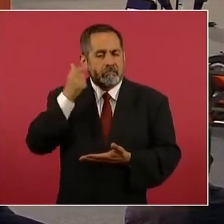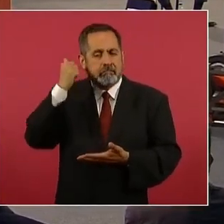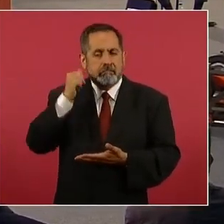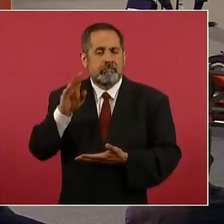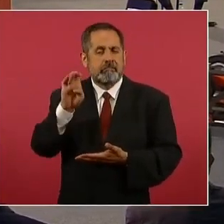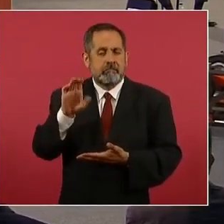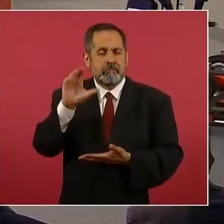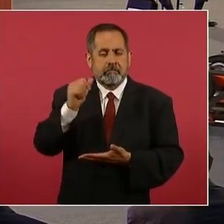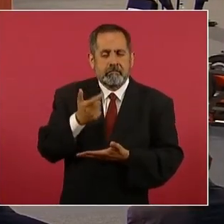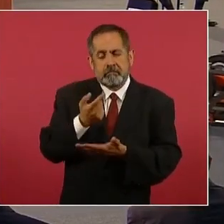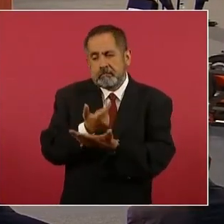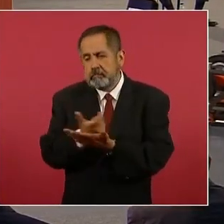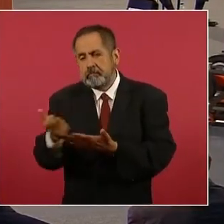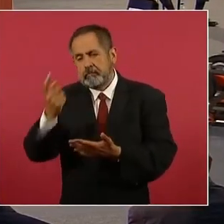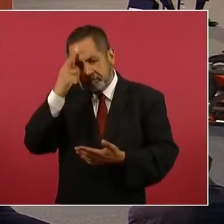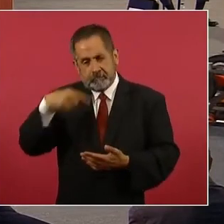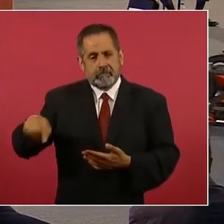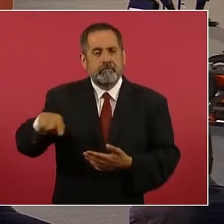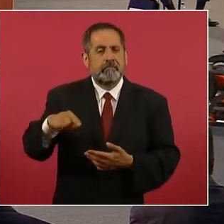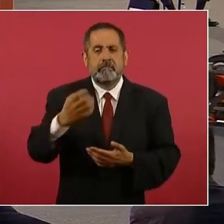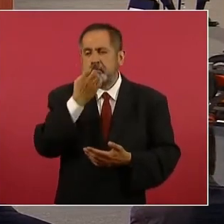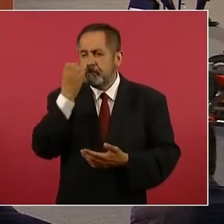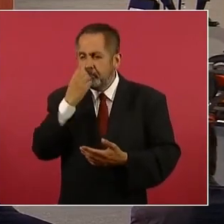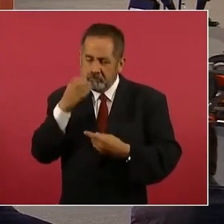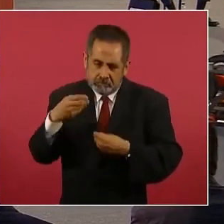es la escuela es nuestra,